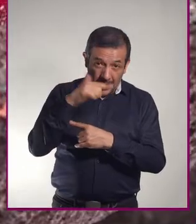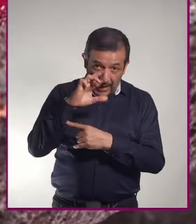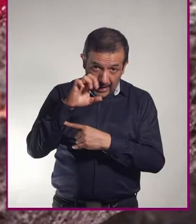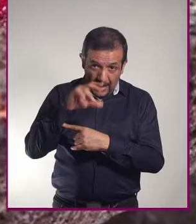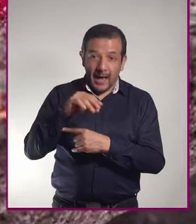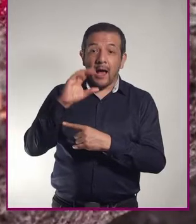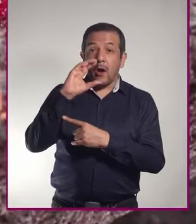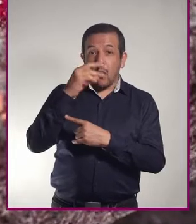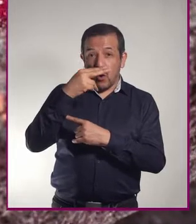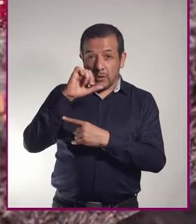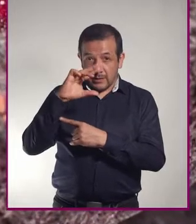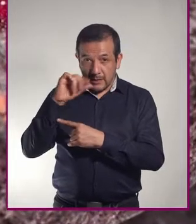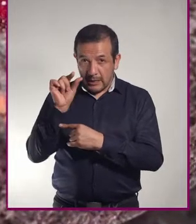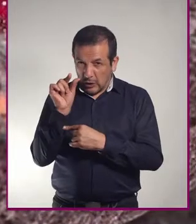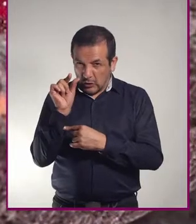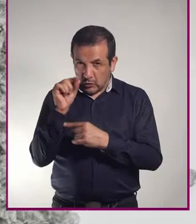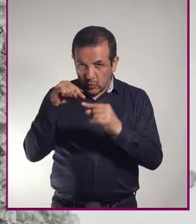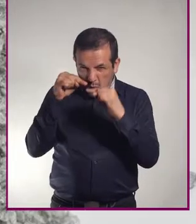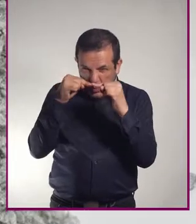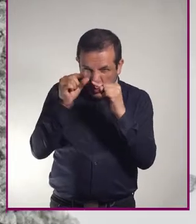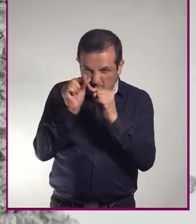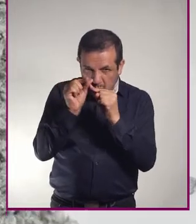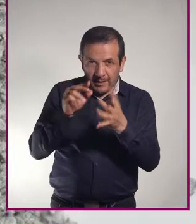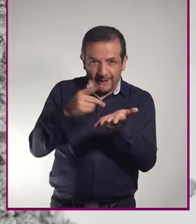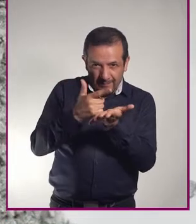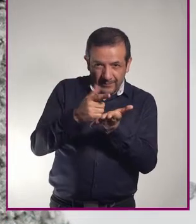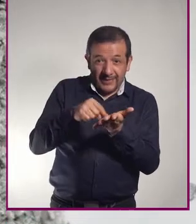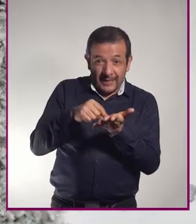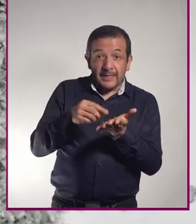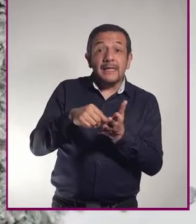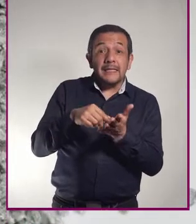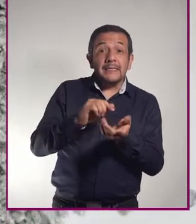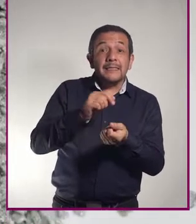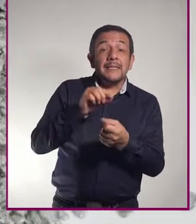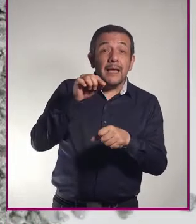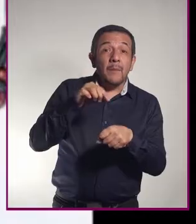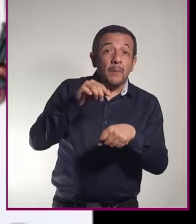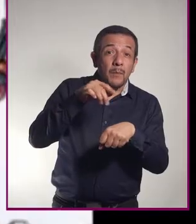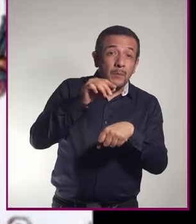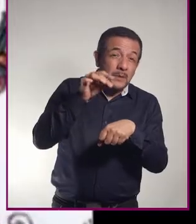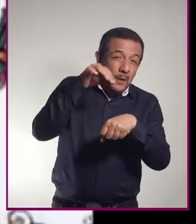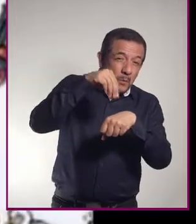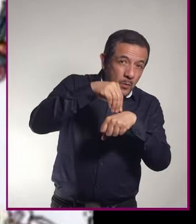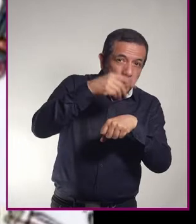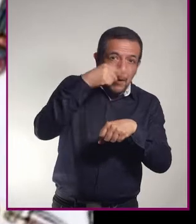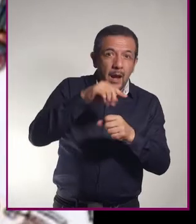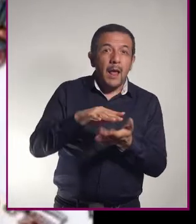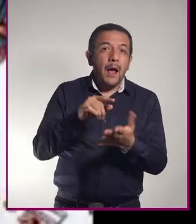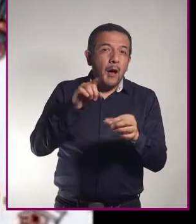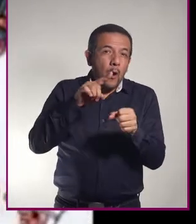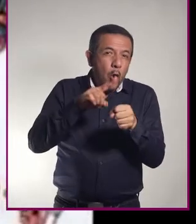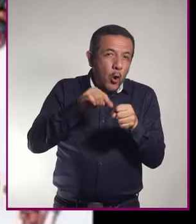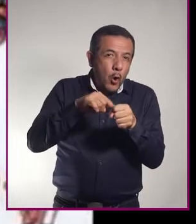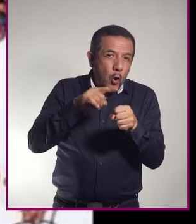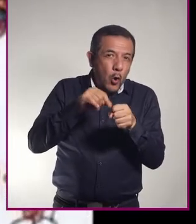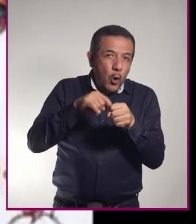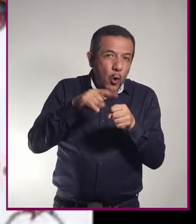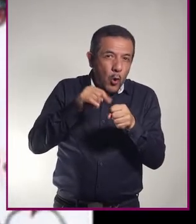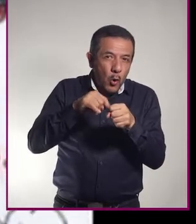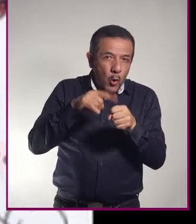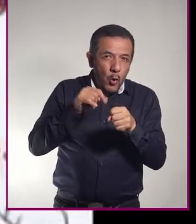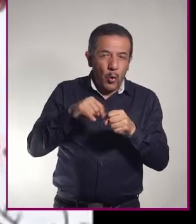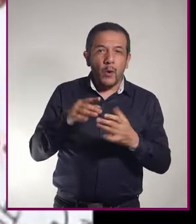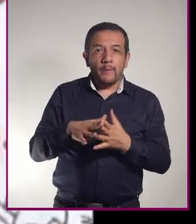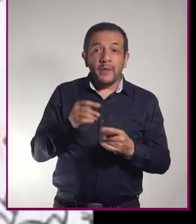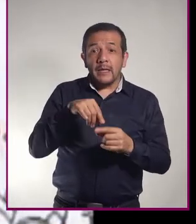que se usa para pigmentar platillos, aguas y licores como el mezcal. Muchos de estos insectos quedaron registrados en